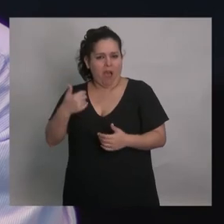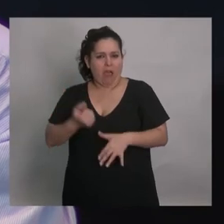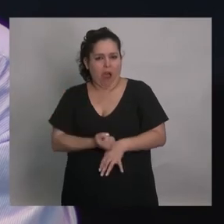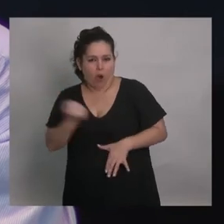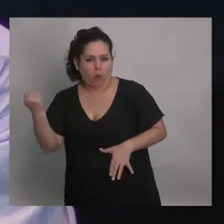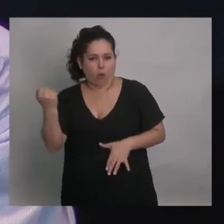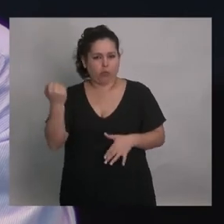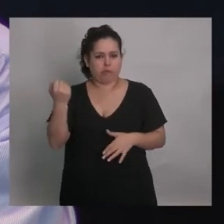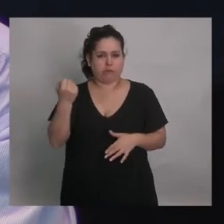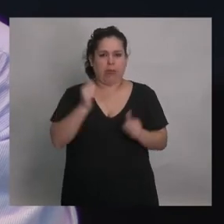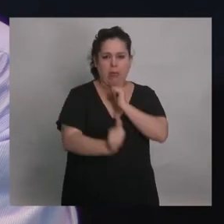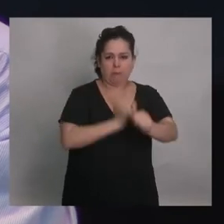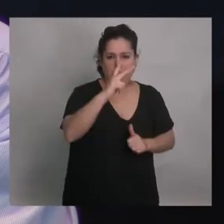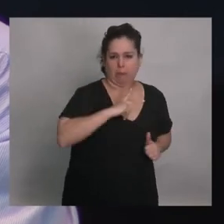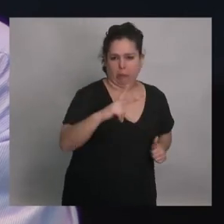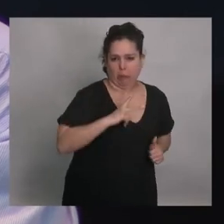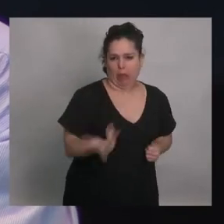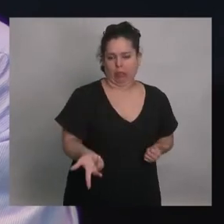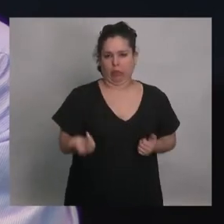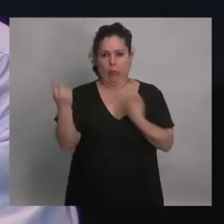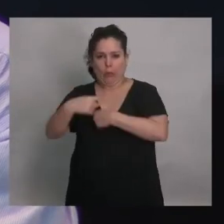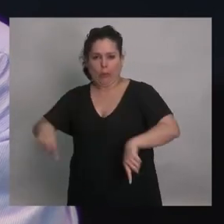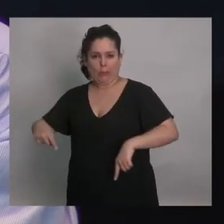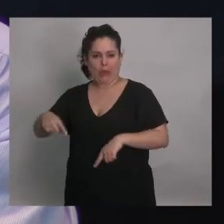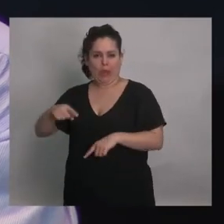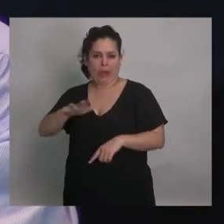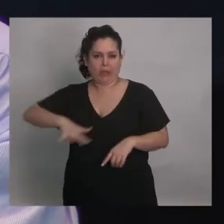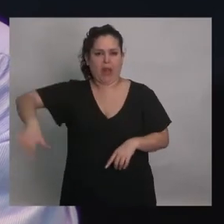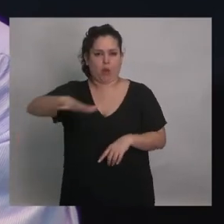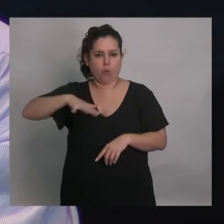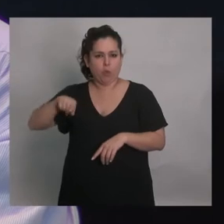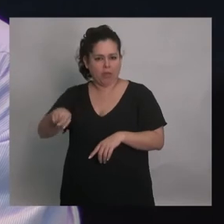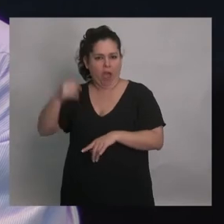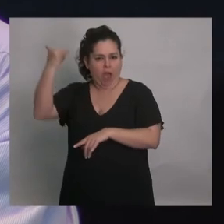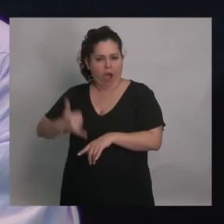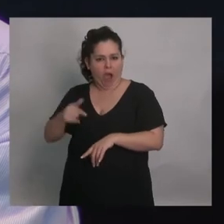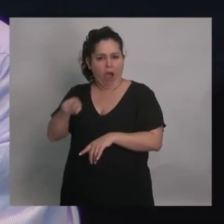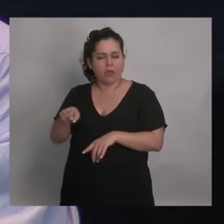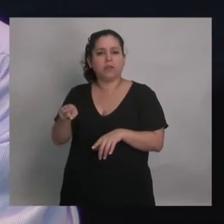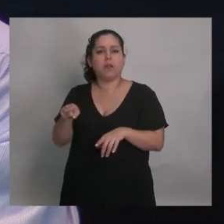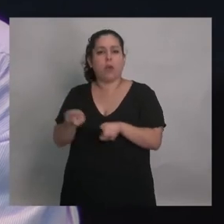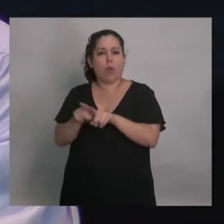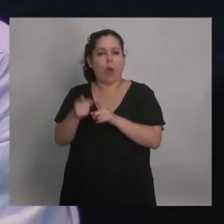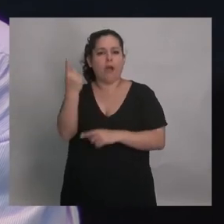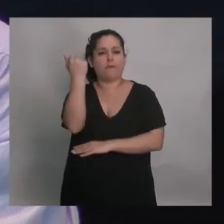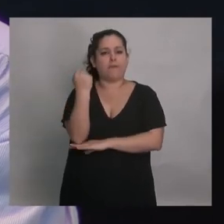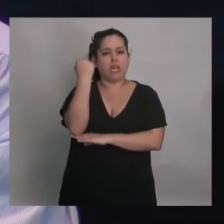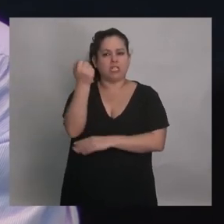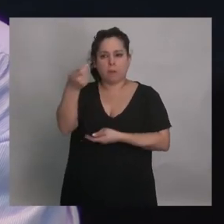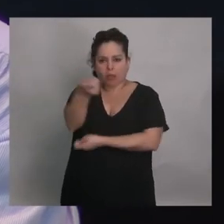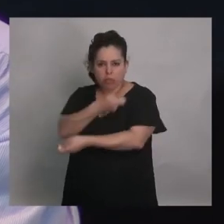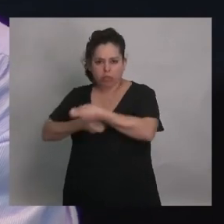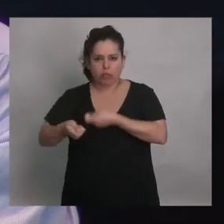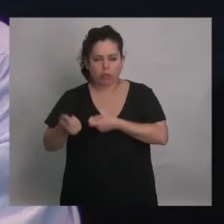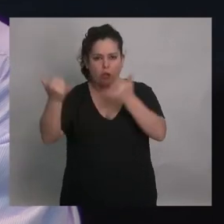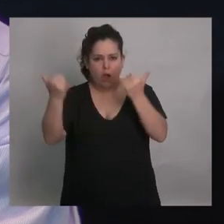privatizaciones entrega de bienes comunes que son acompañadas por una financiarización de rapiña